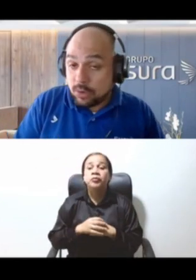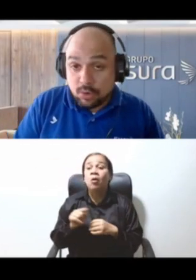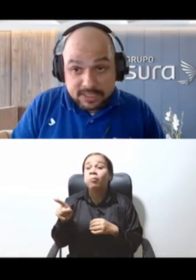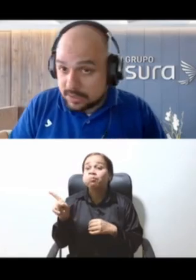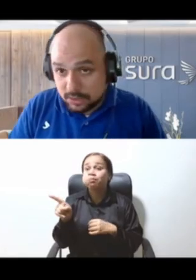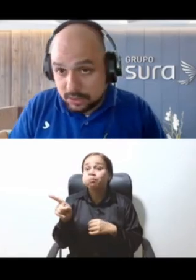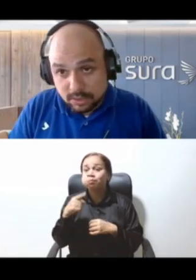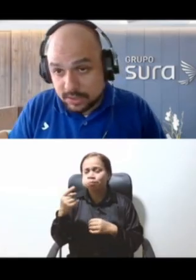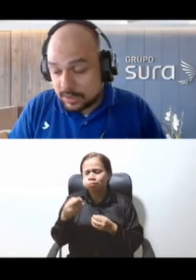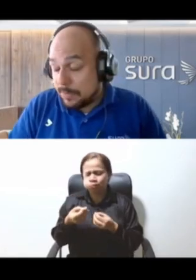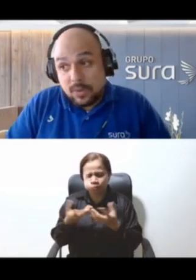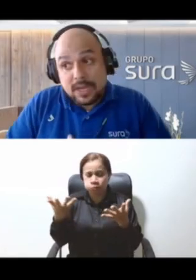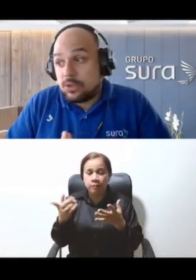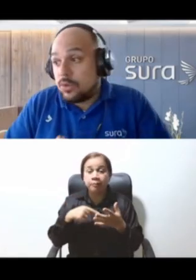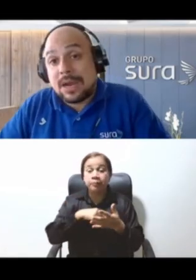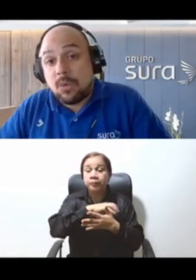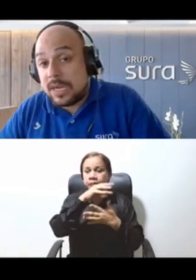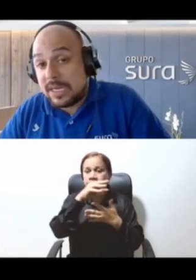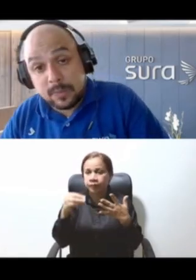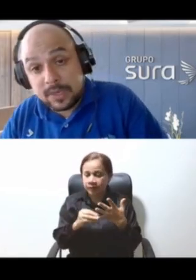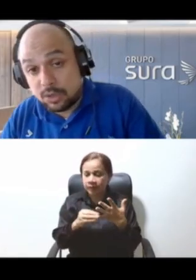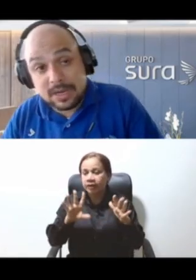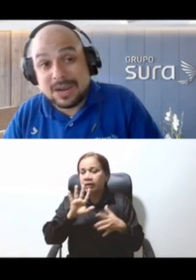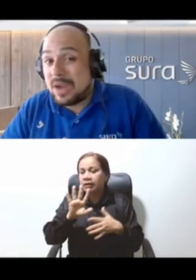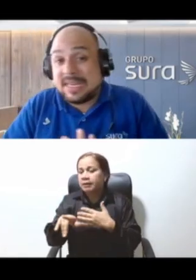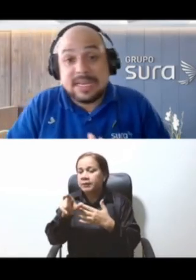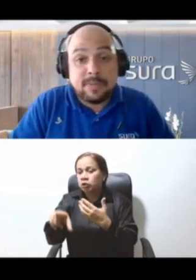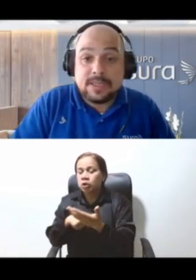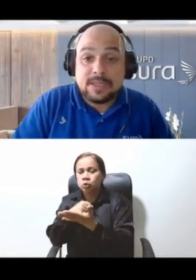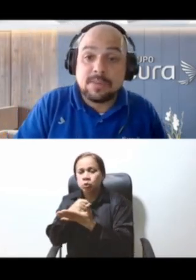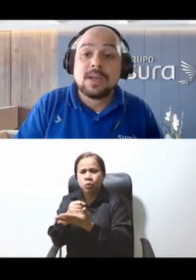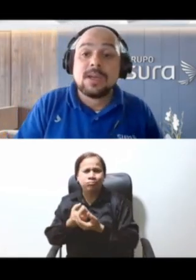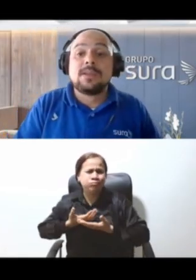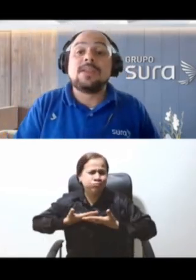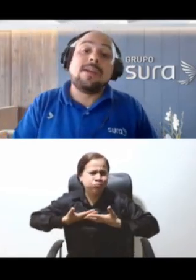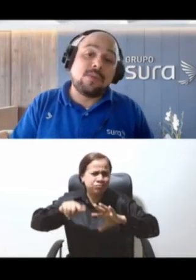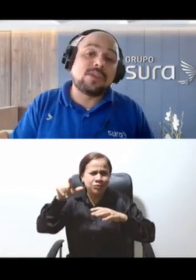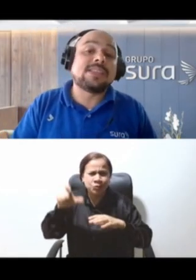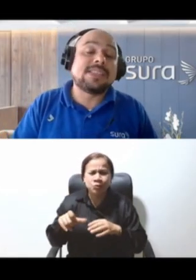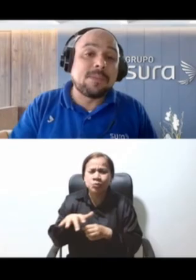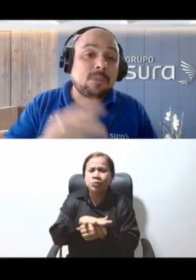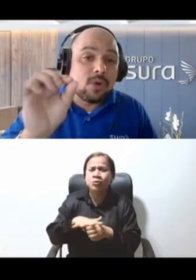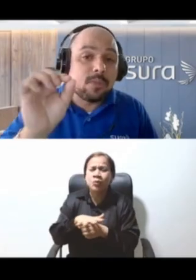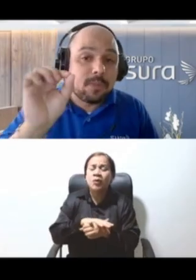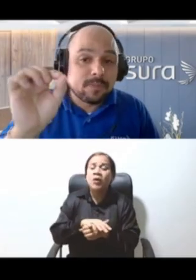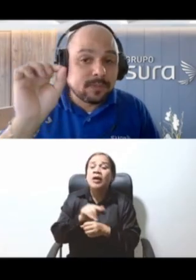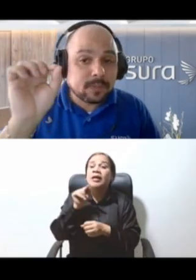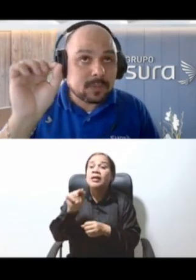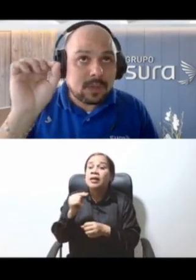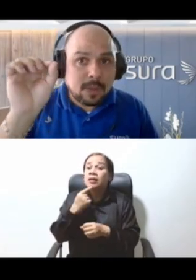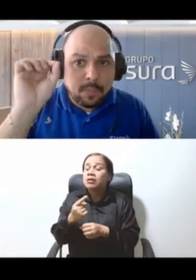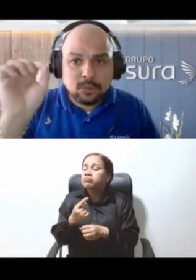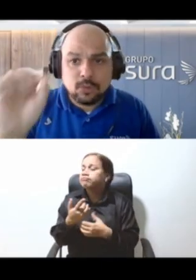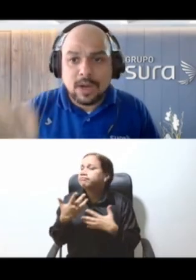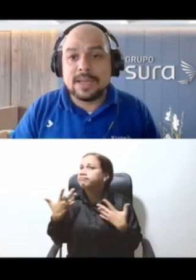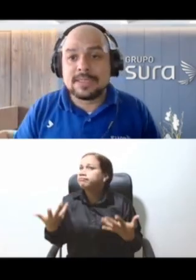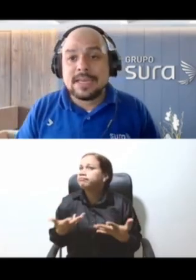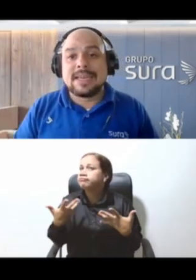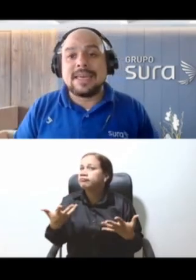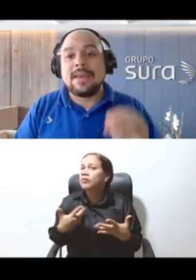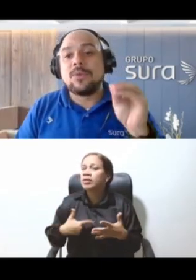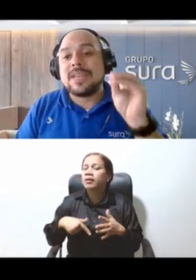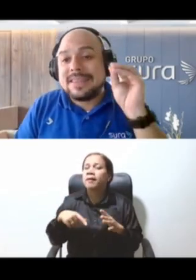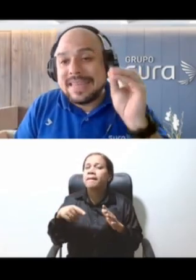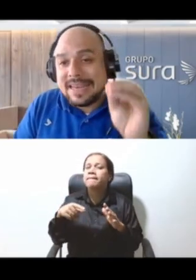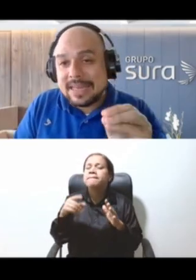tener las mejores intenciones de poder ayudar a cualquier persona, a cualquier víctima, debemos de ser muy